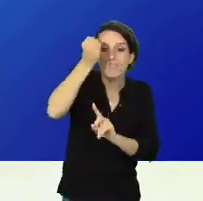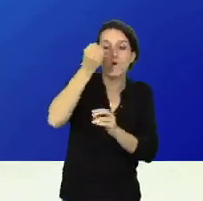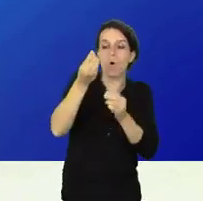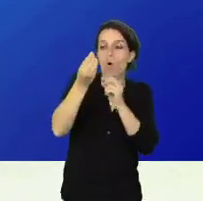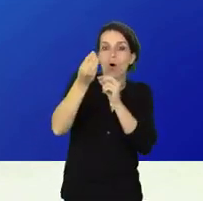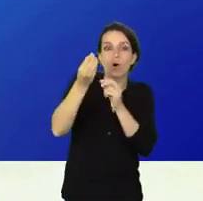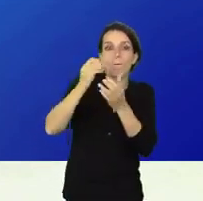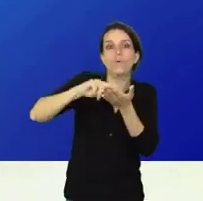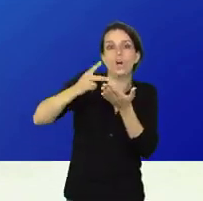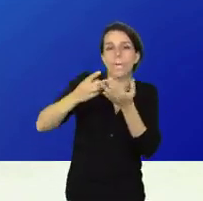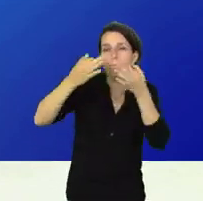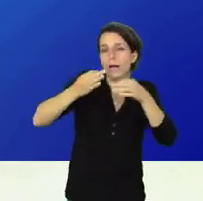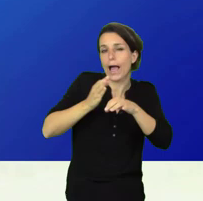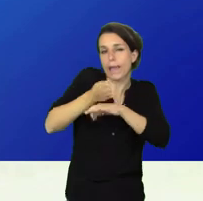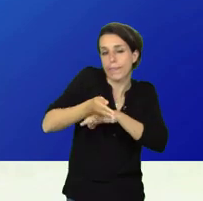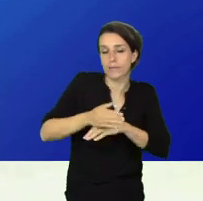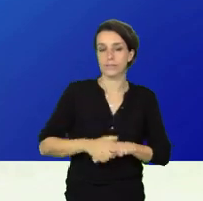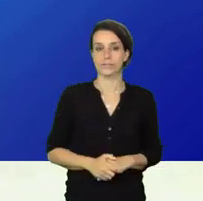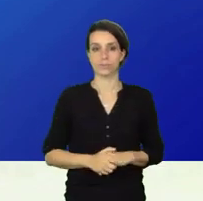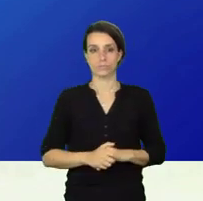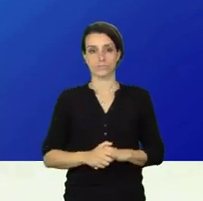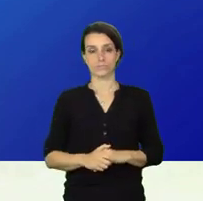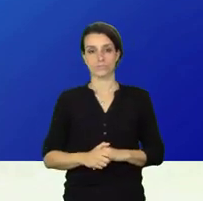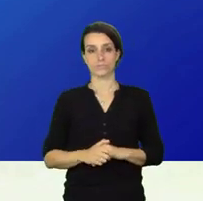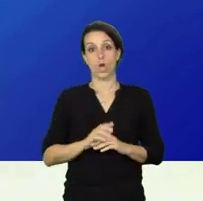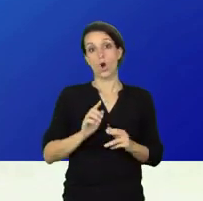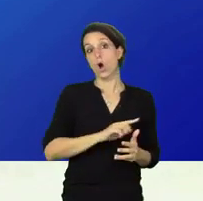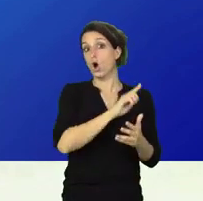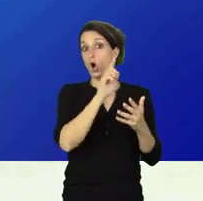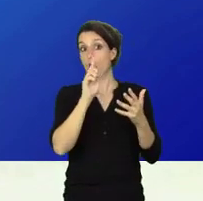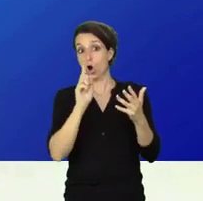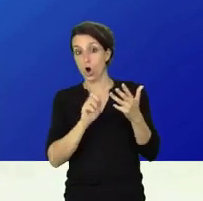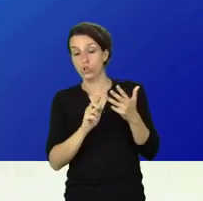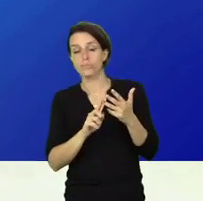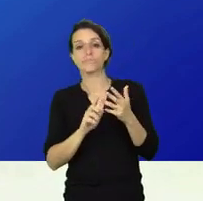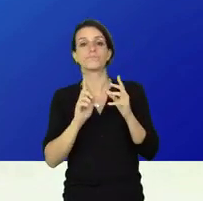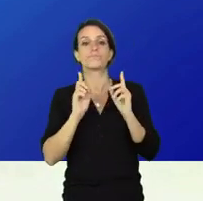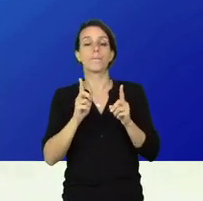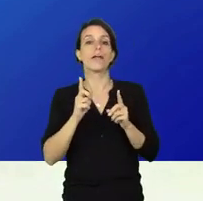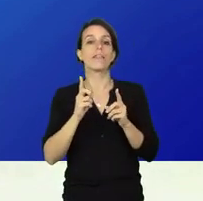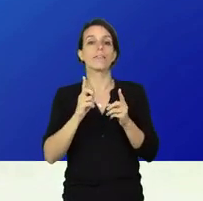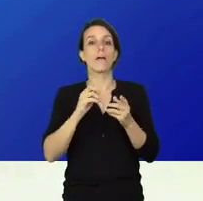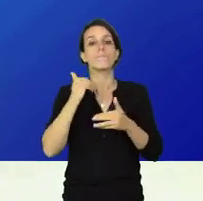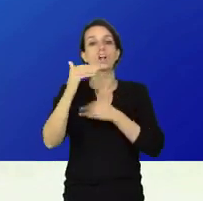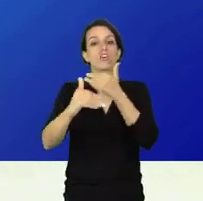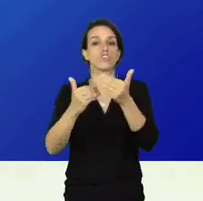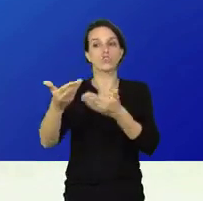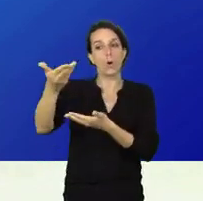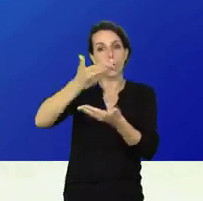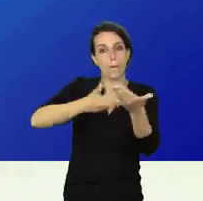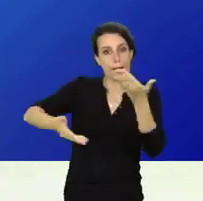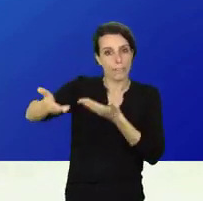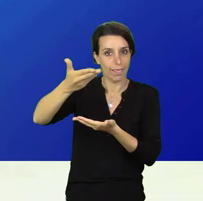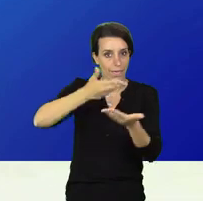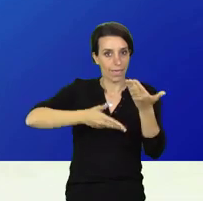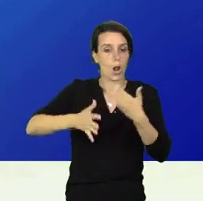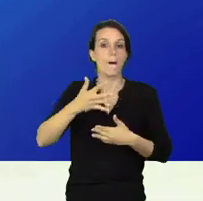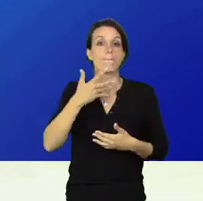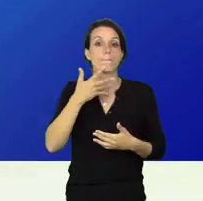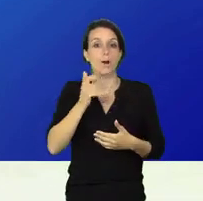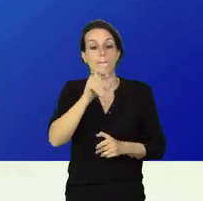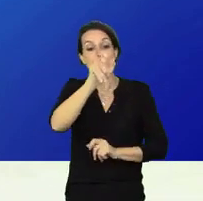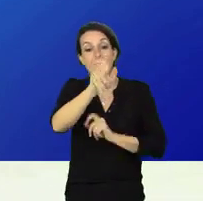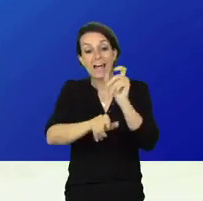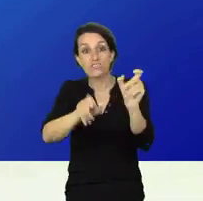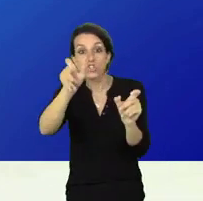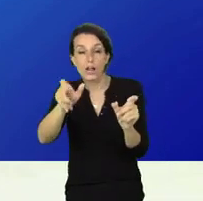trabajo y hacia dónde direccionarlos. Otro punto tiene que ver con el proceso iterativo, es decir,